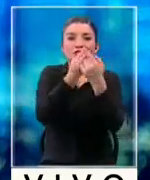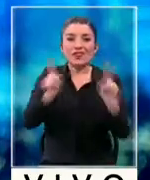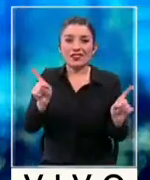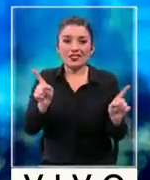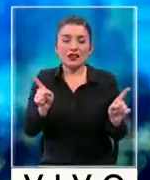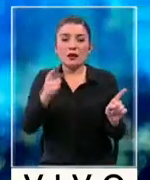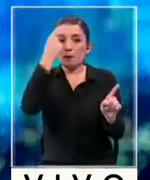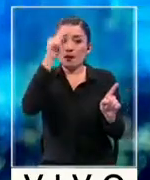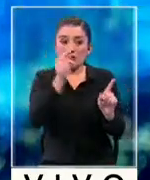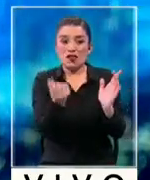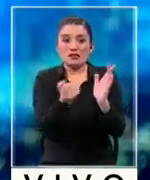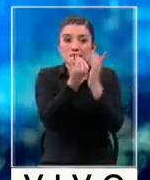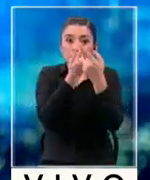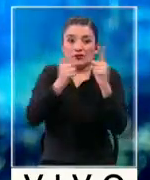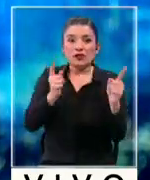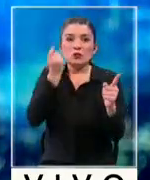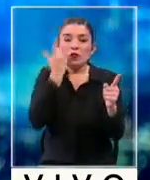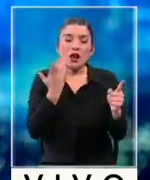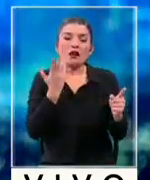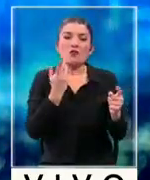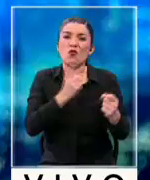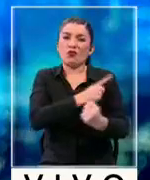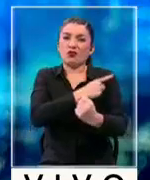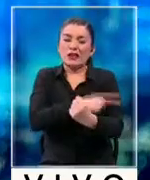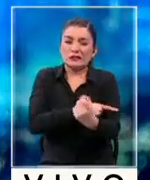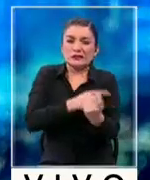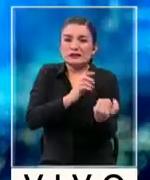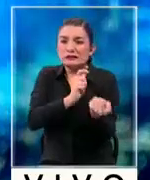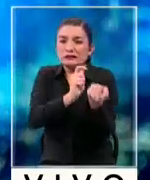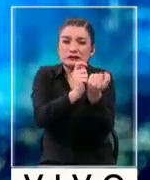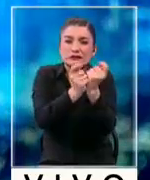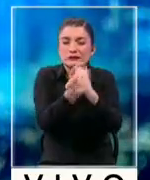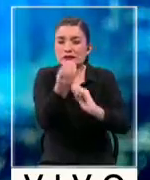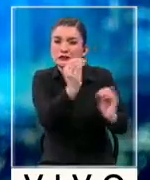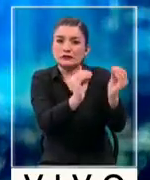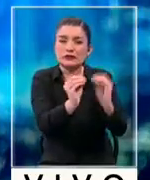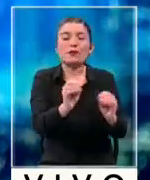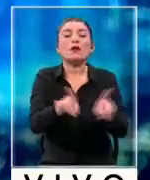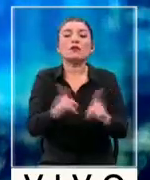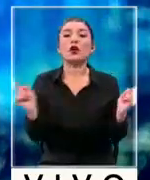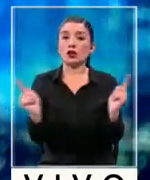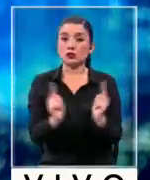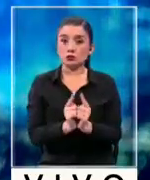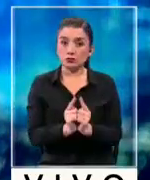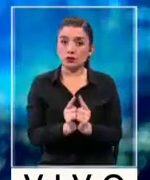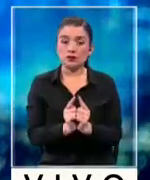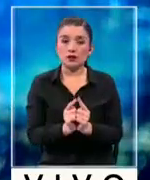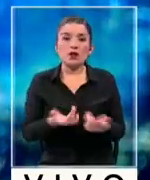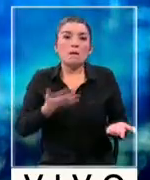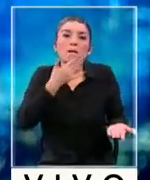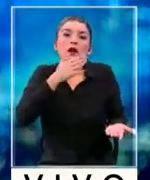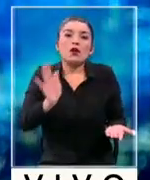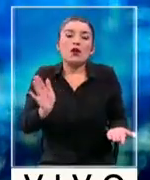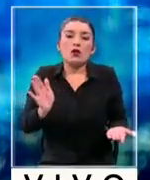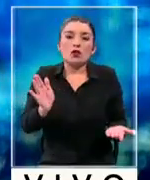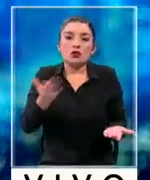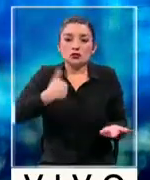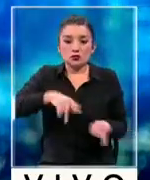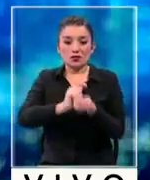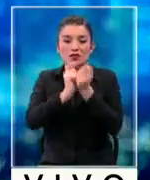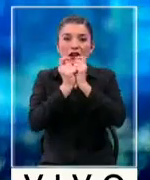y artificiales respecto a lo que realmente hemos estado haciendo. Y como resumen, ¿qué mejor forma de refrendar que hemos hecho el cambio?